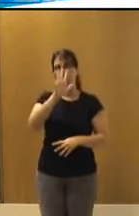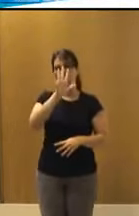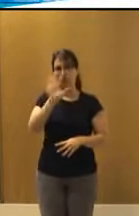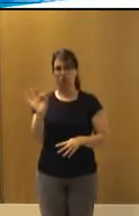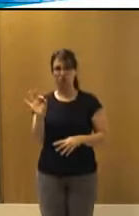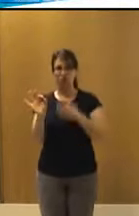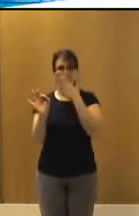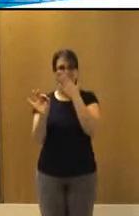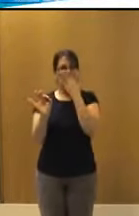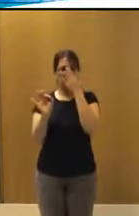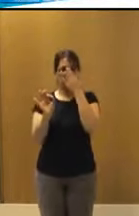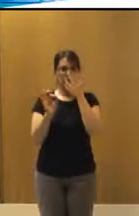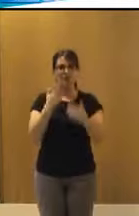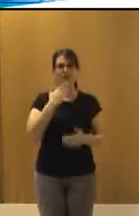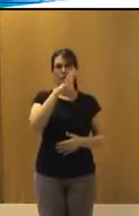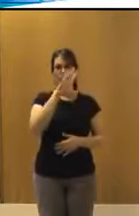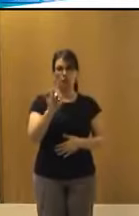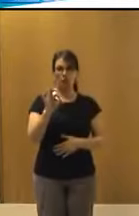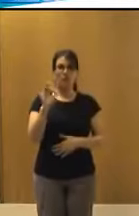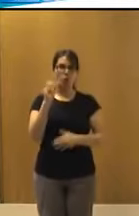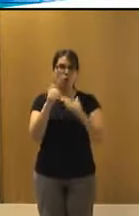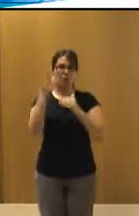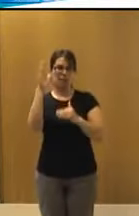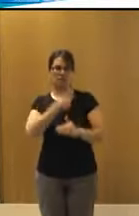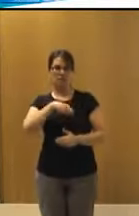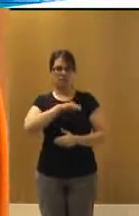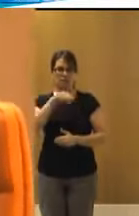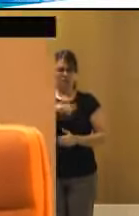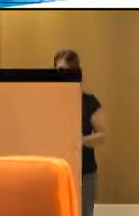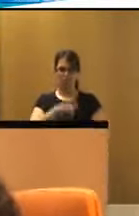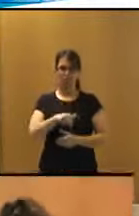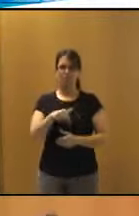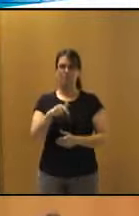50 que han experimentado las personas de 50 y más años en España.